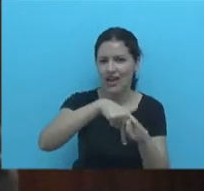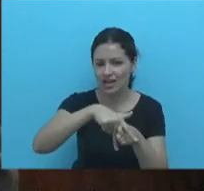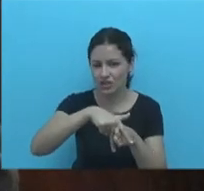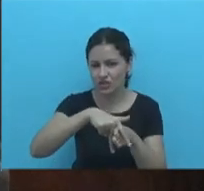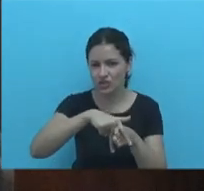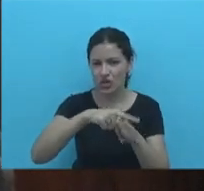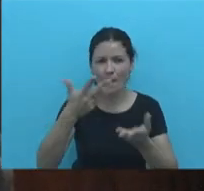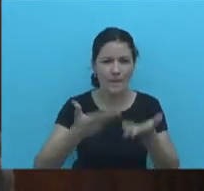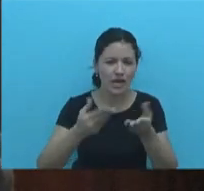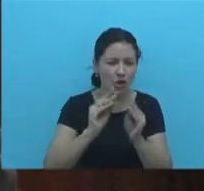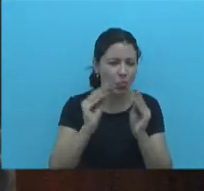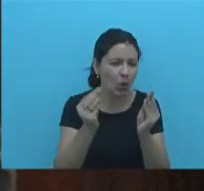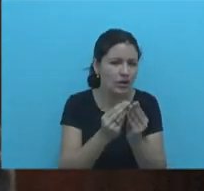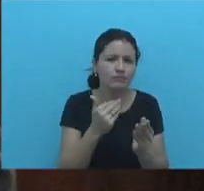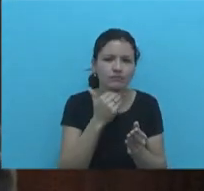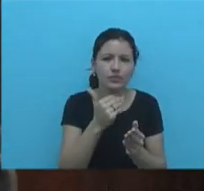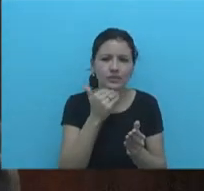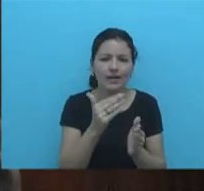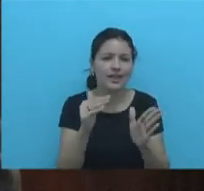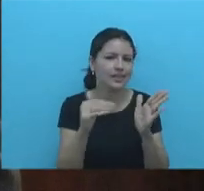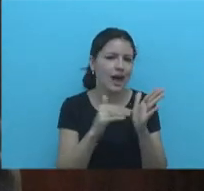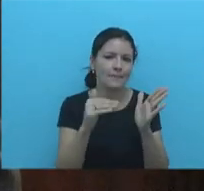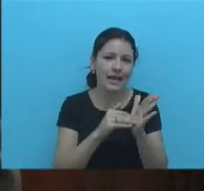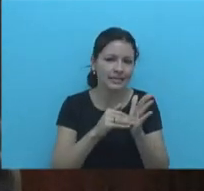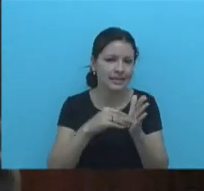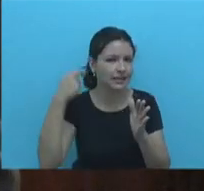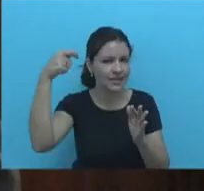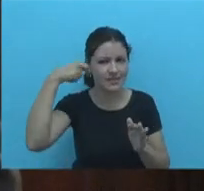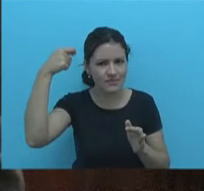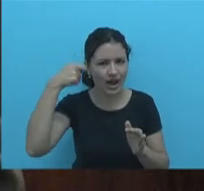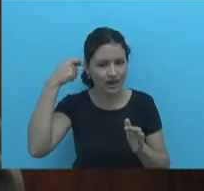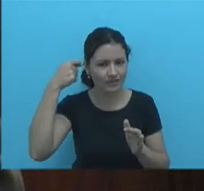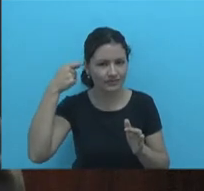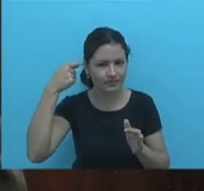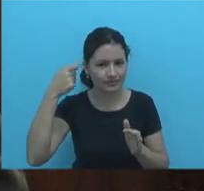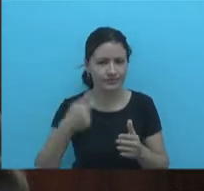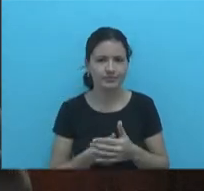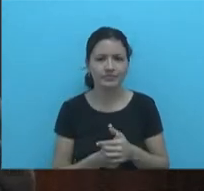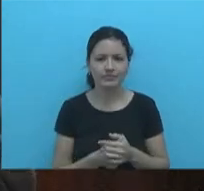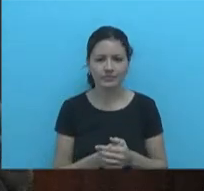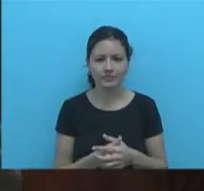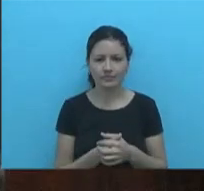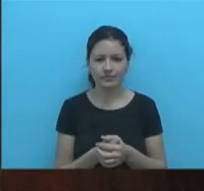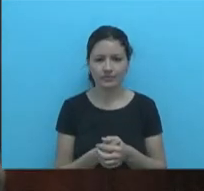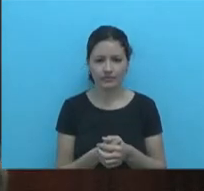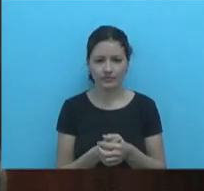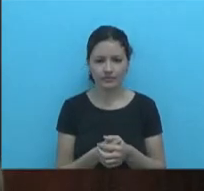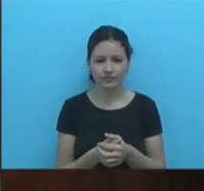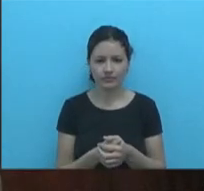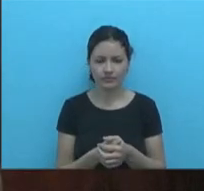aproximadamente qué es lo que puede elaborar. En otro caso, sería estimar